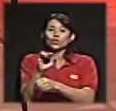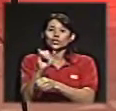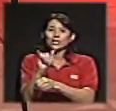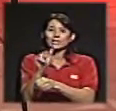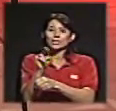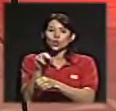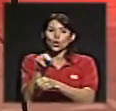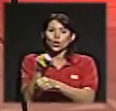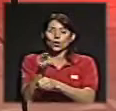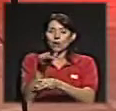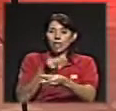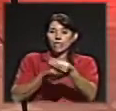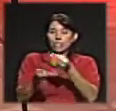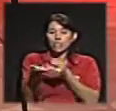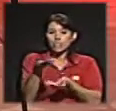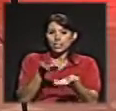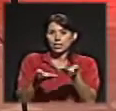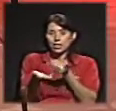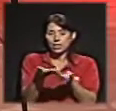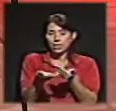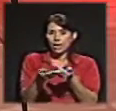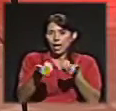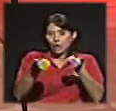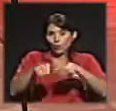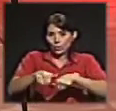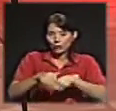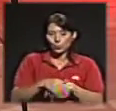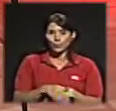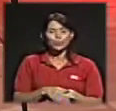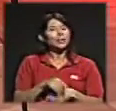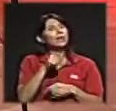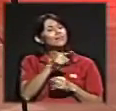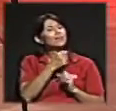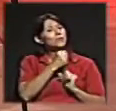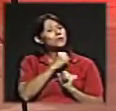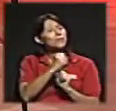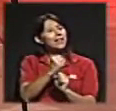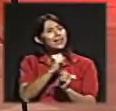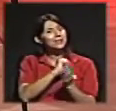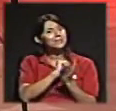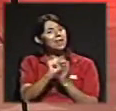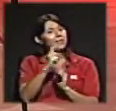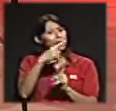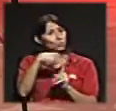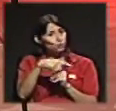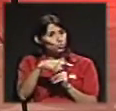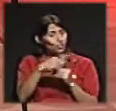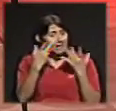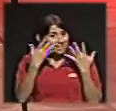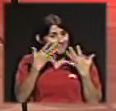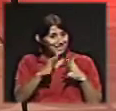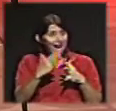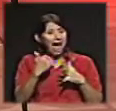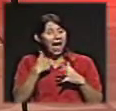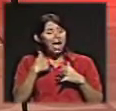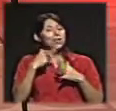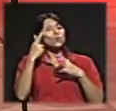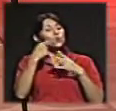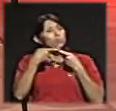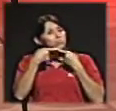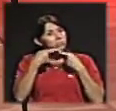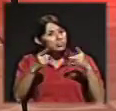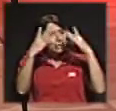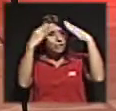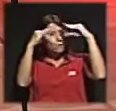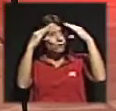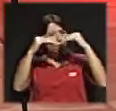Cruz, ¿por qué si existe un informe de la Procuraduría, un pronunciamiento de la Procuraduría al